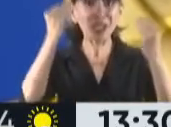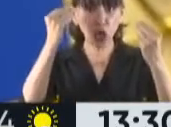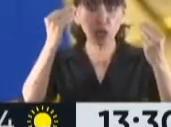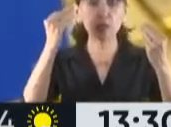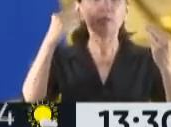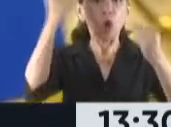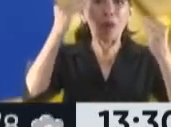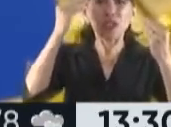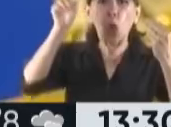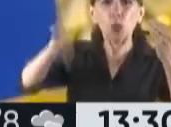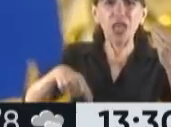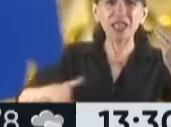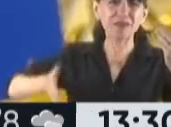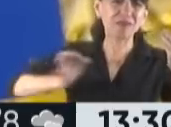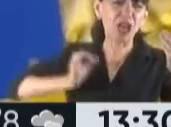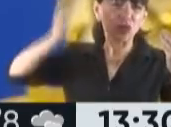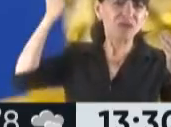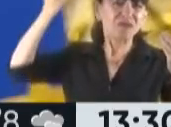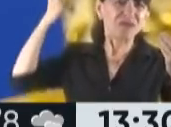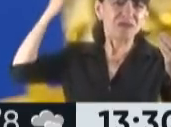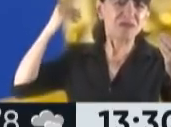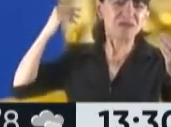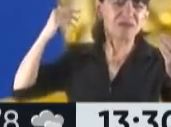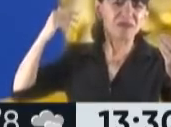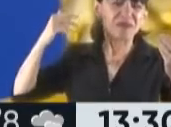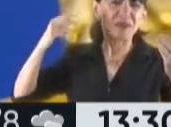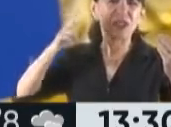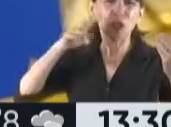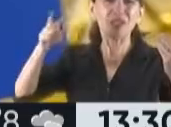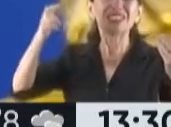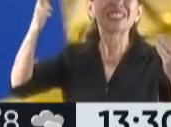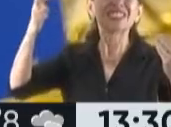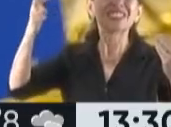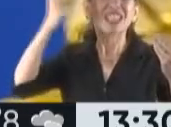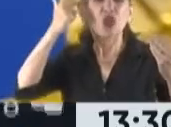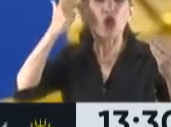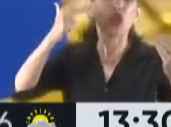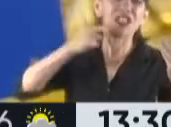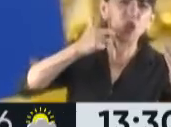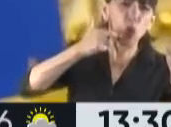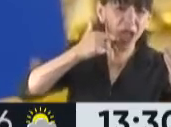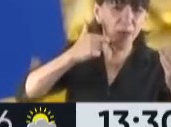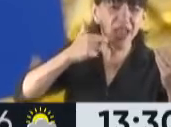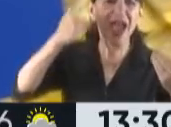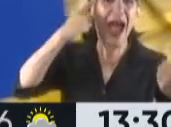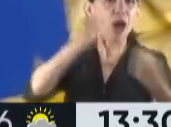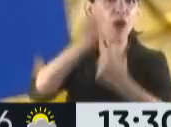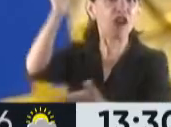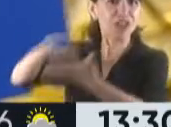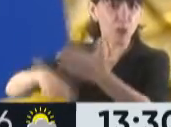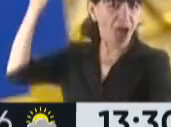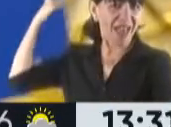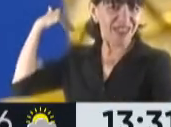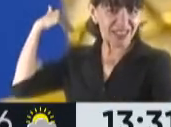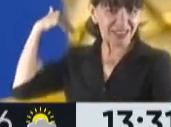año 18, cuando se firmó 19, cuando se firmó el acuerdo, que son observaciones que